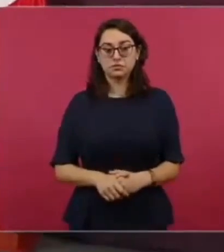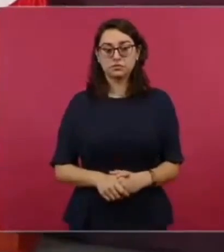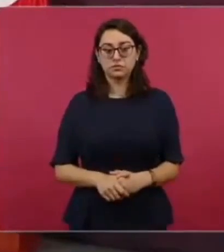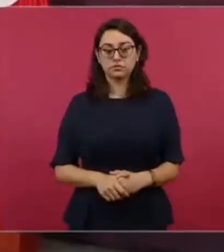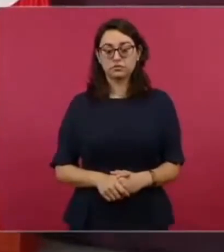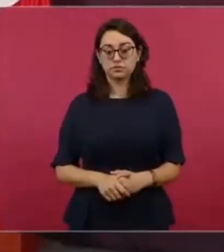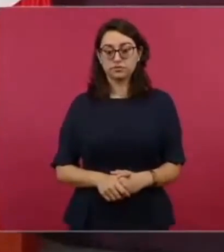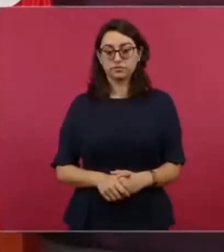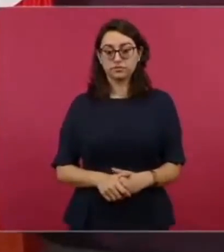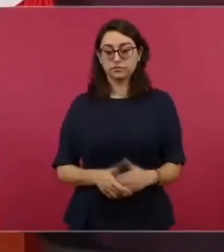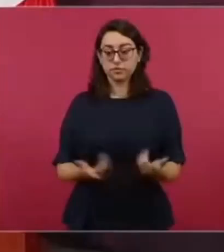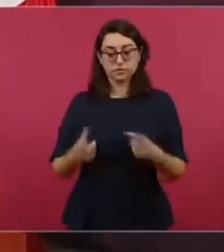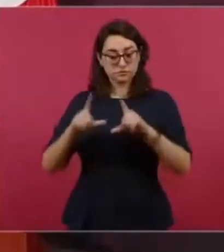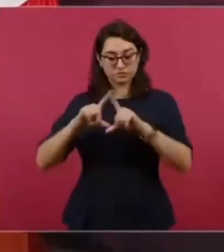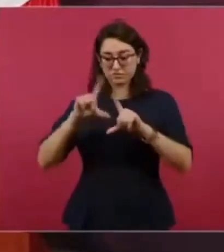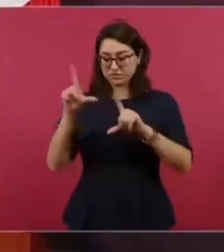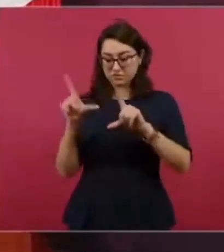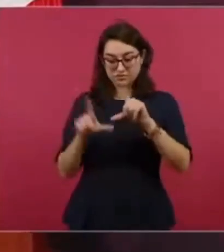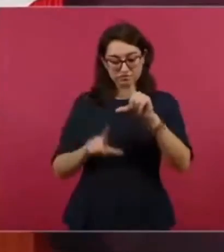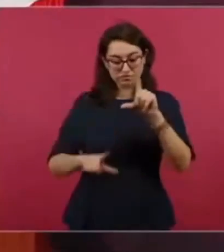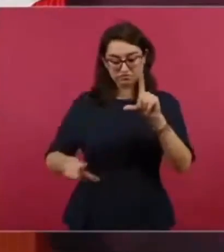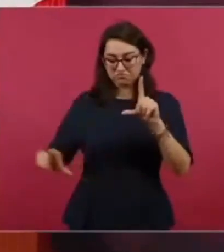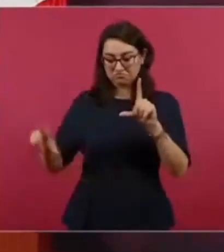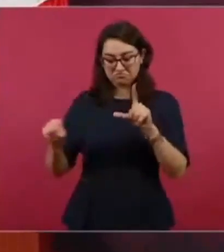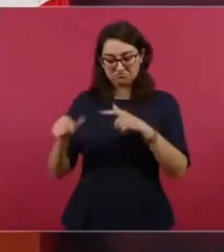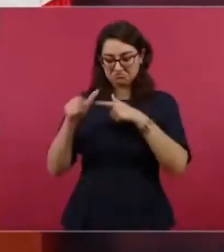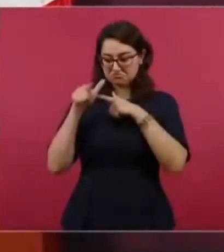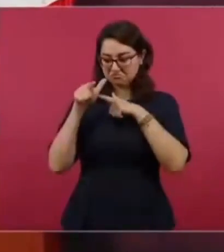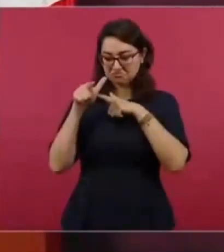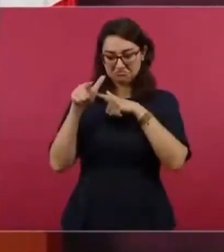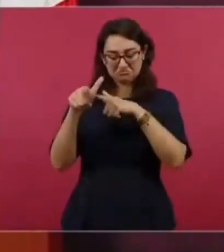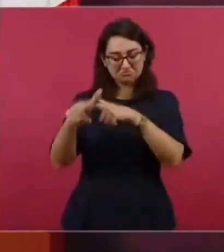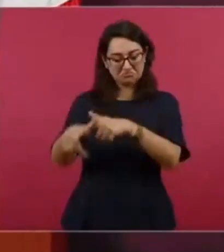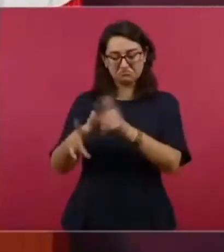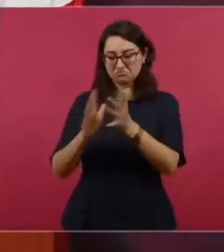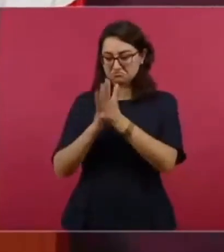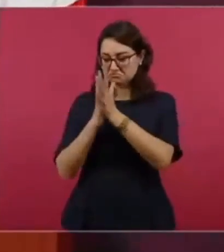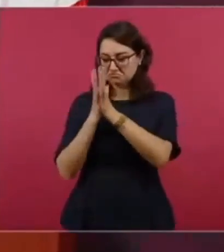de que no hay ninguna razón.